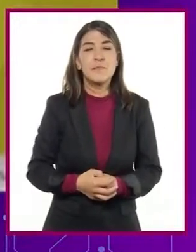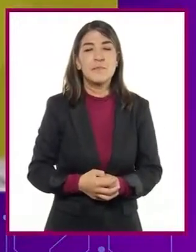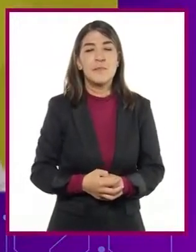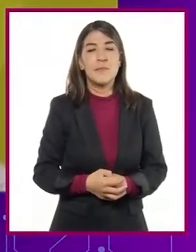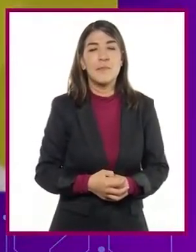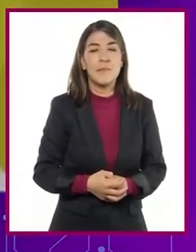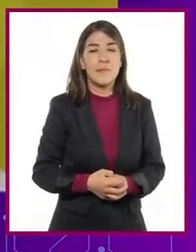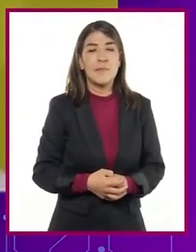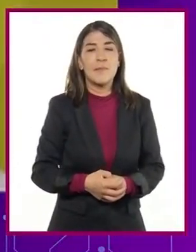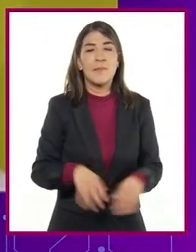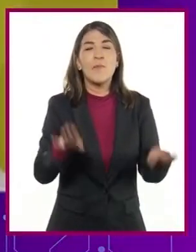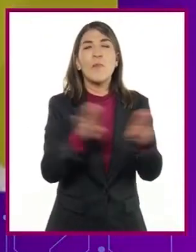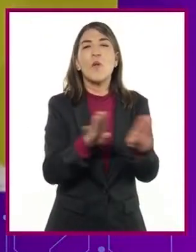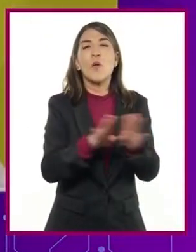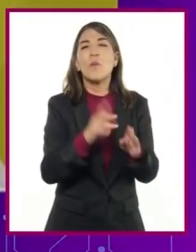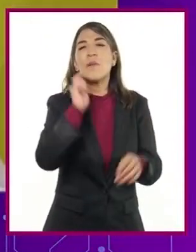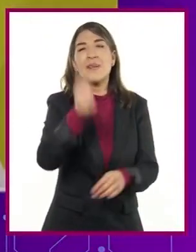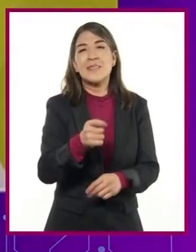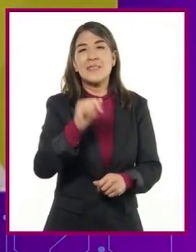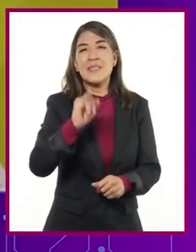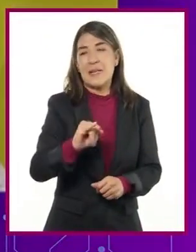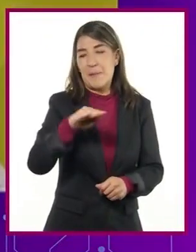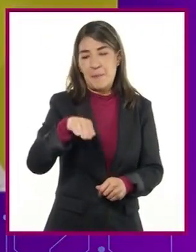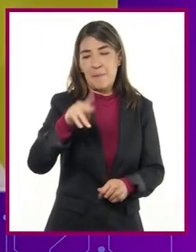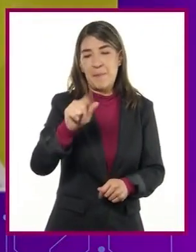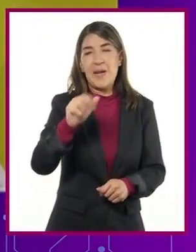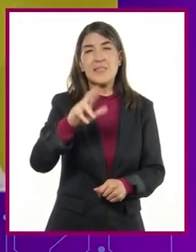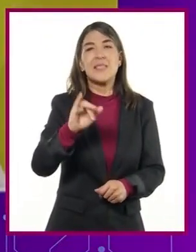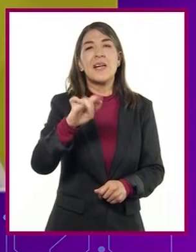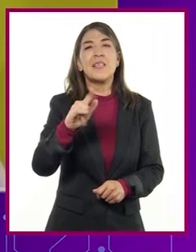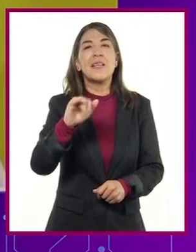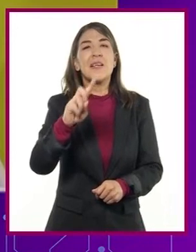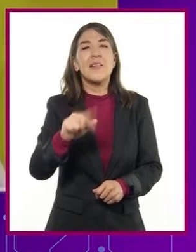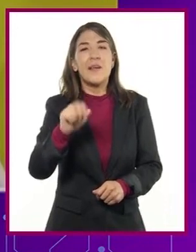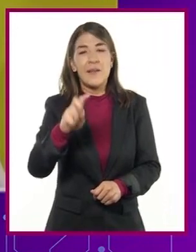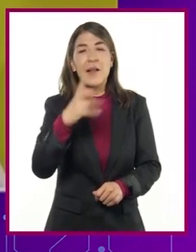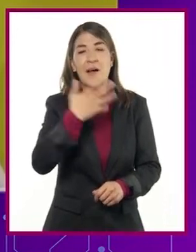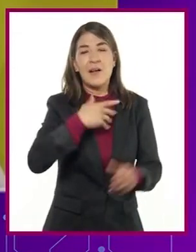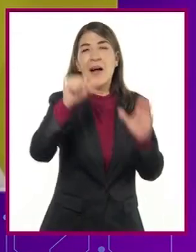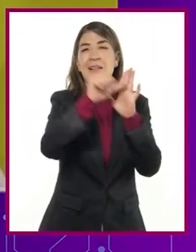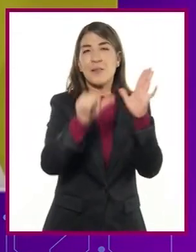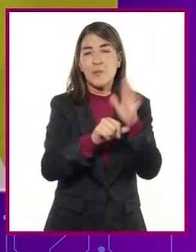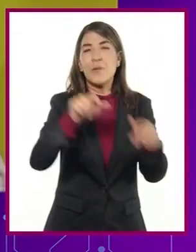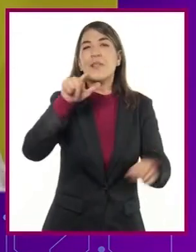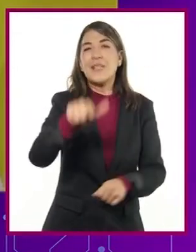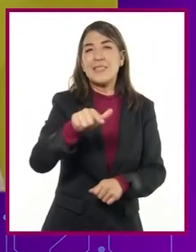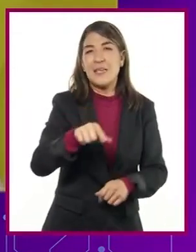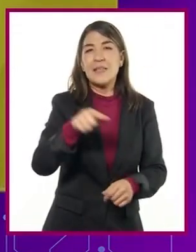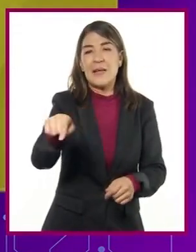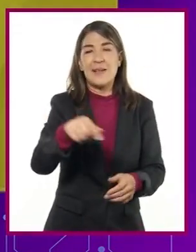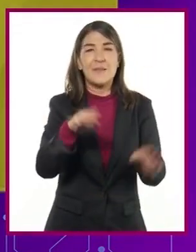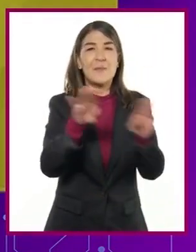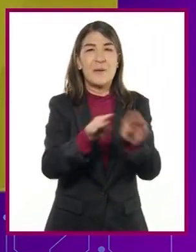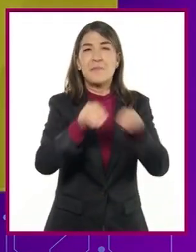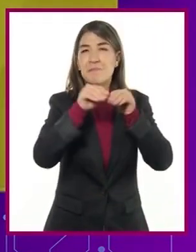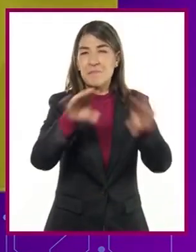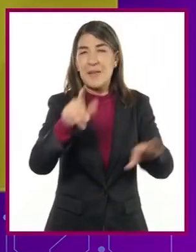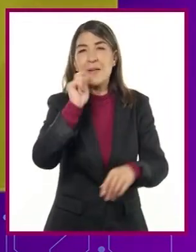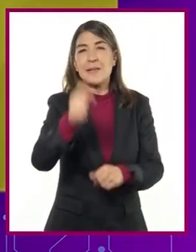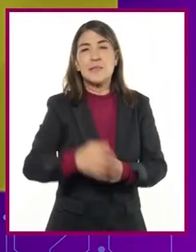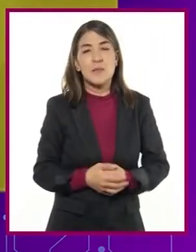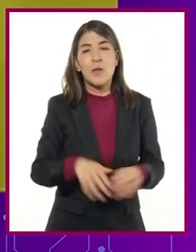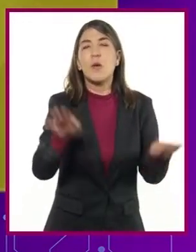El principio de imparcialidad se encuentra consagrado en el artículo 17 de nuestra Carta Magna. Asimismo, es